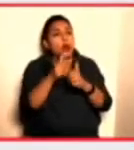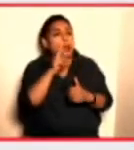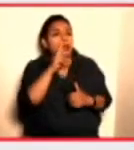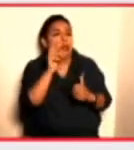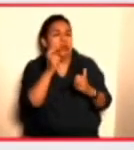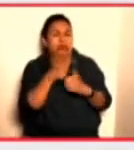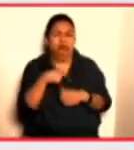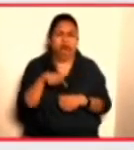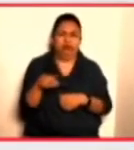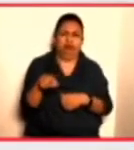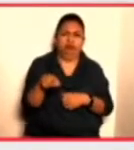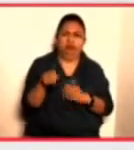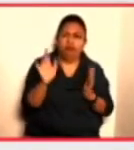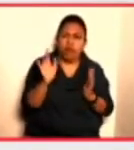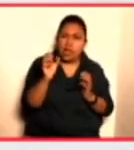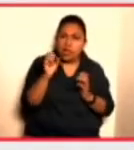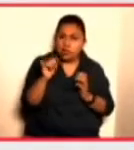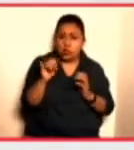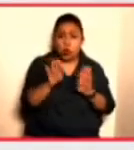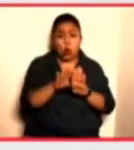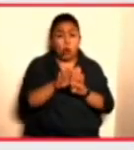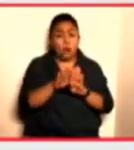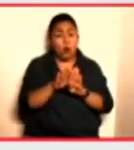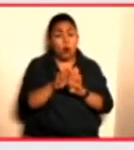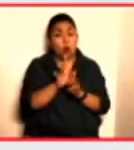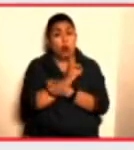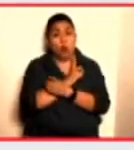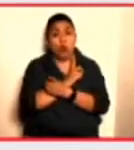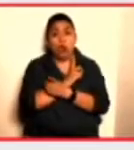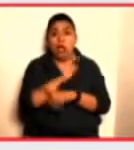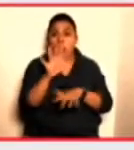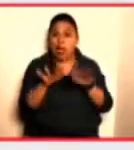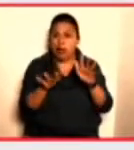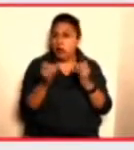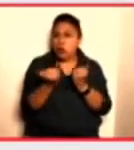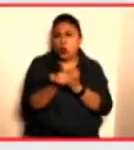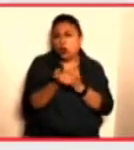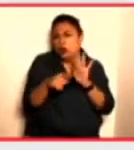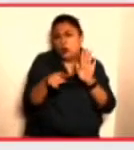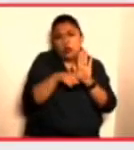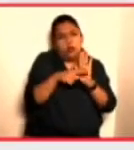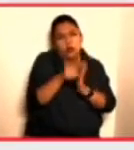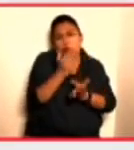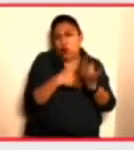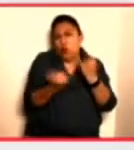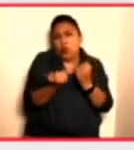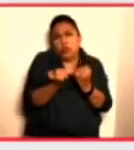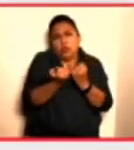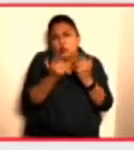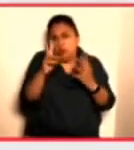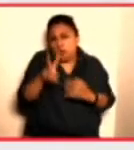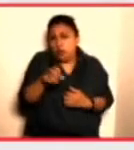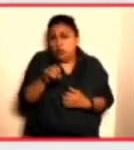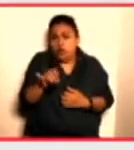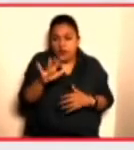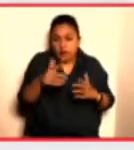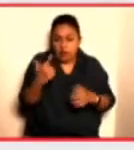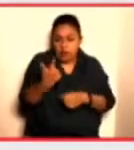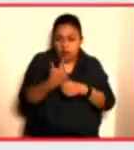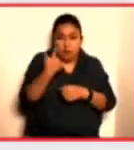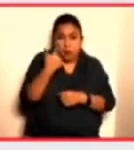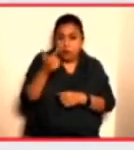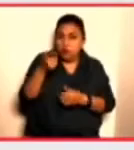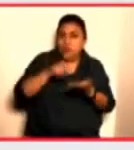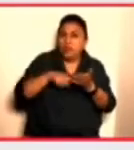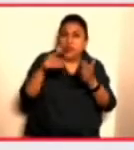dices, no todo es esa rectitud, también tiene sus momentos de sombra, como tenemos todos, pero sí que es verdad que a lo mejor no los hemos visto en el caso de Antígona.